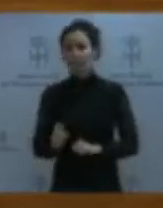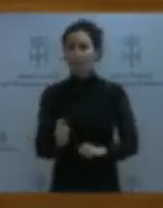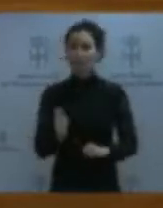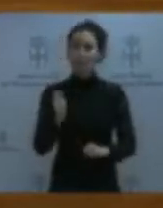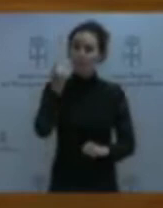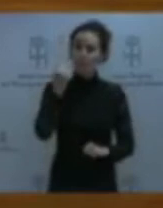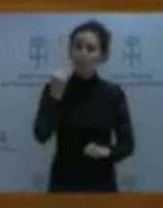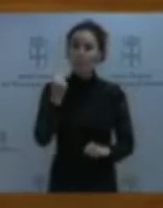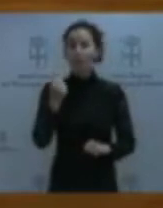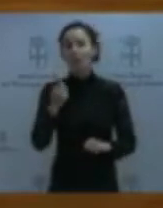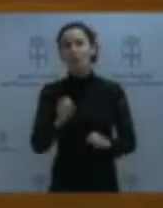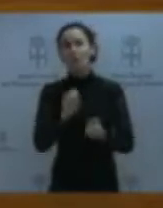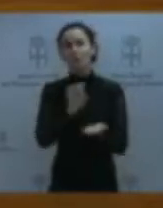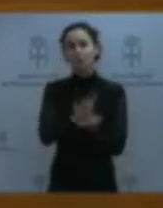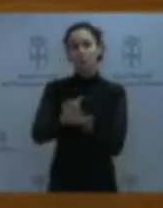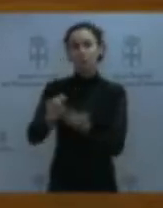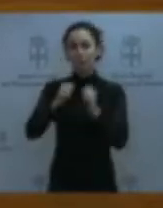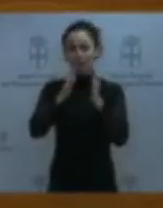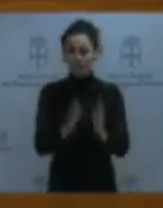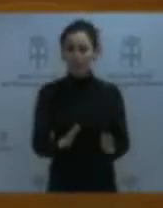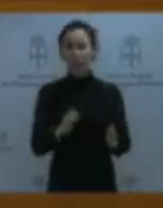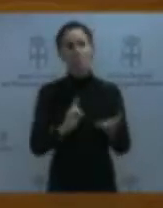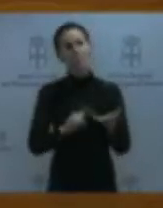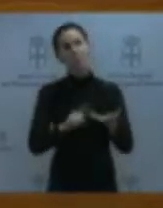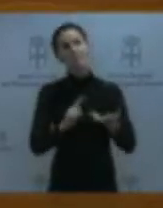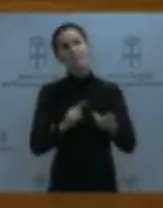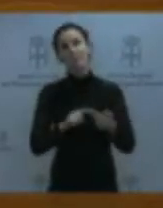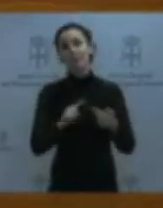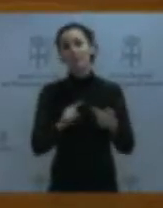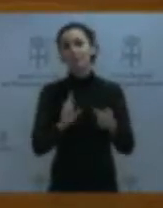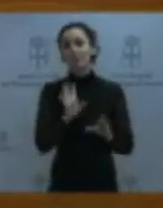los desahucios y este tipo de cosas. Pero es que usted